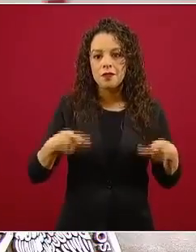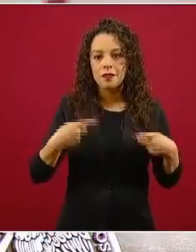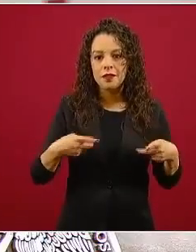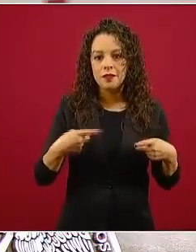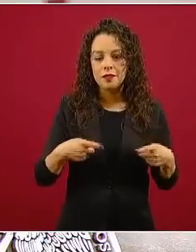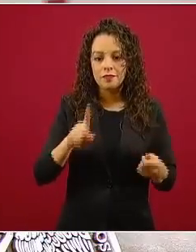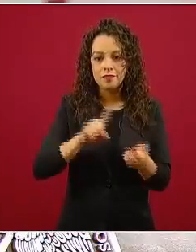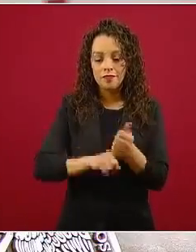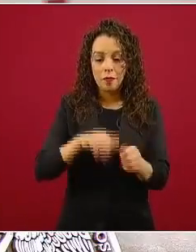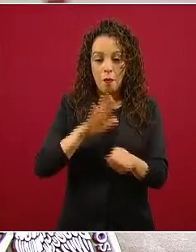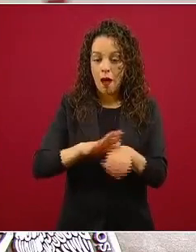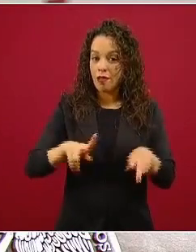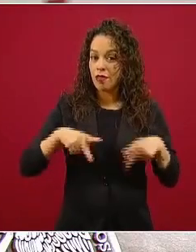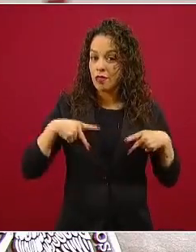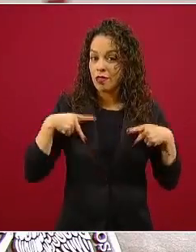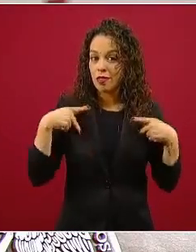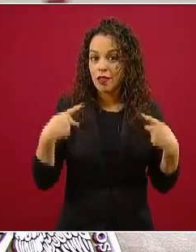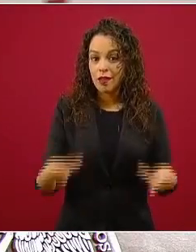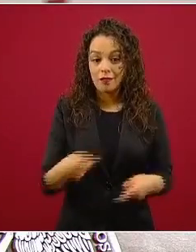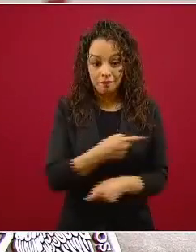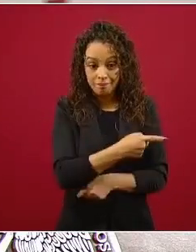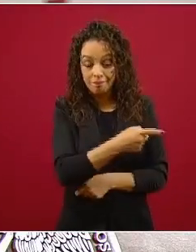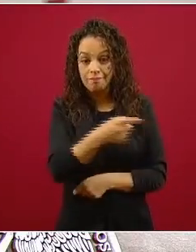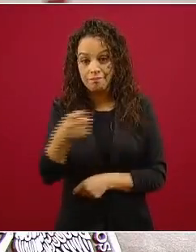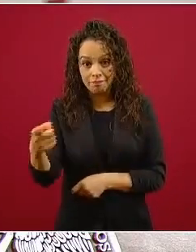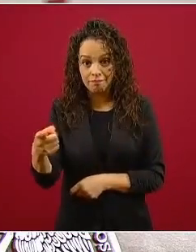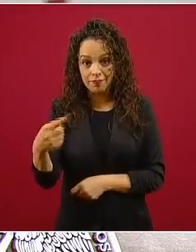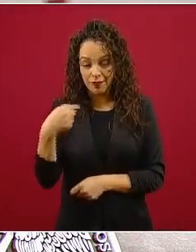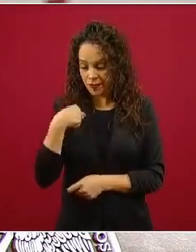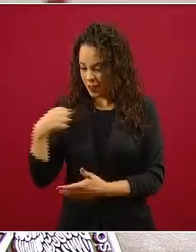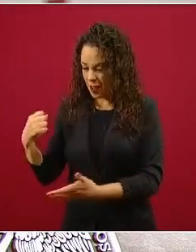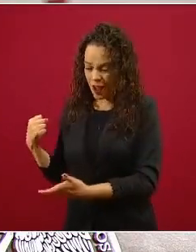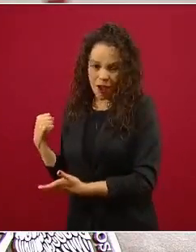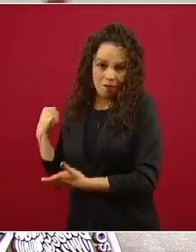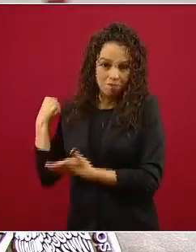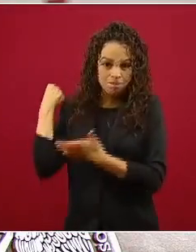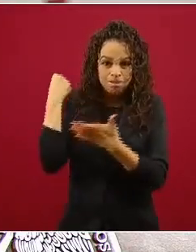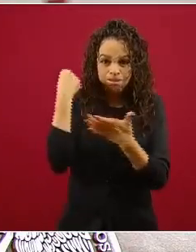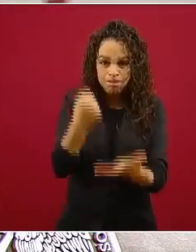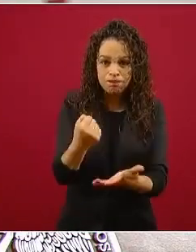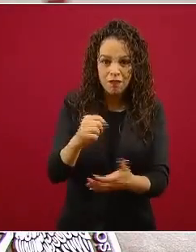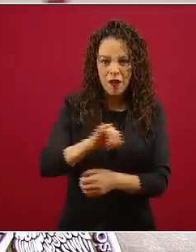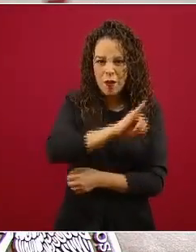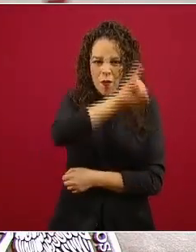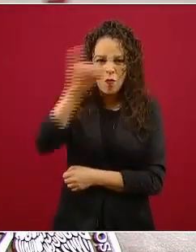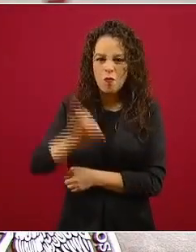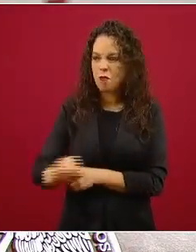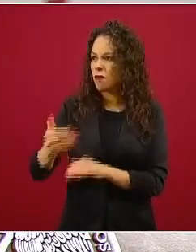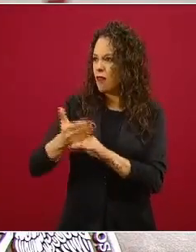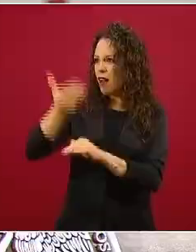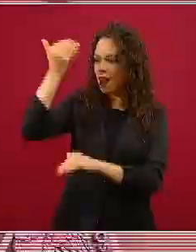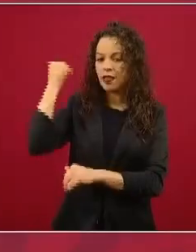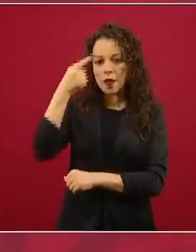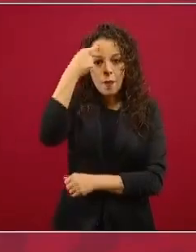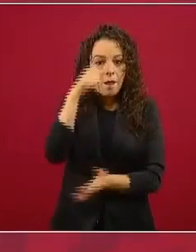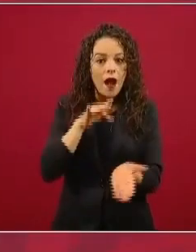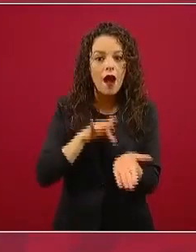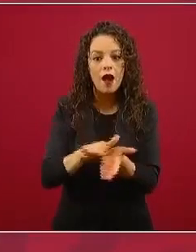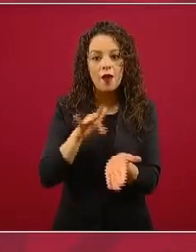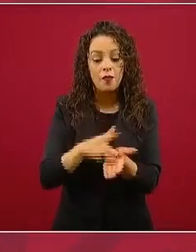Hemos destinado presupuesto como nunca a apoyar a los de